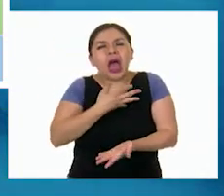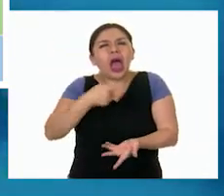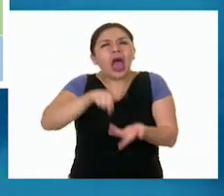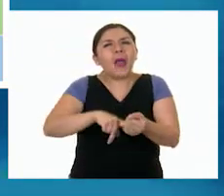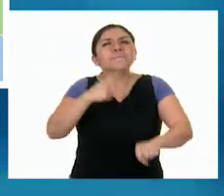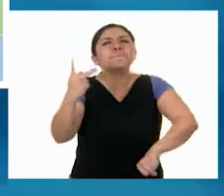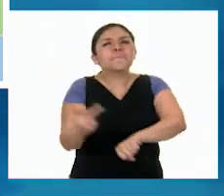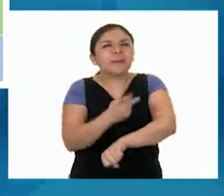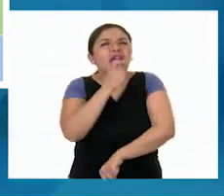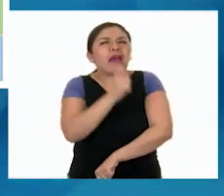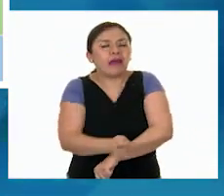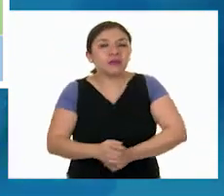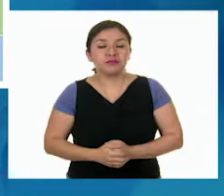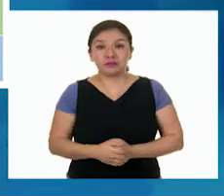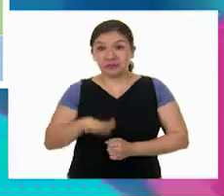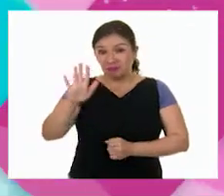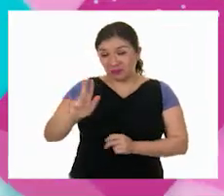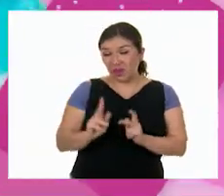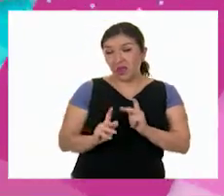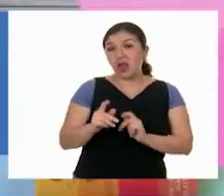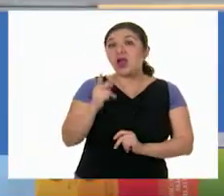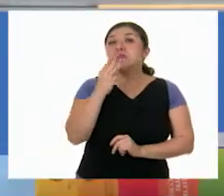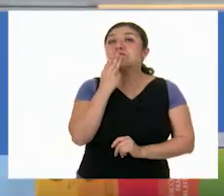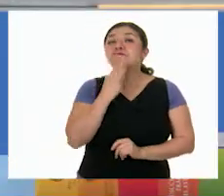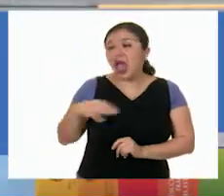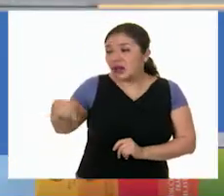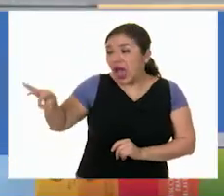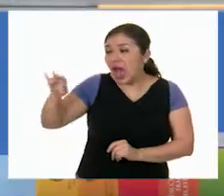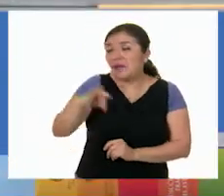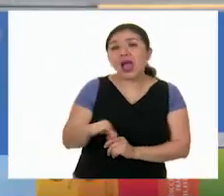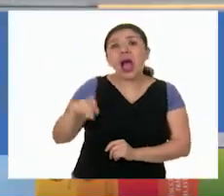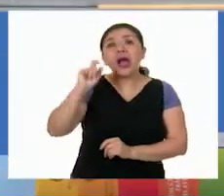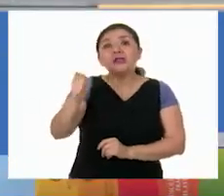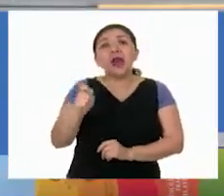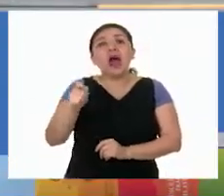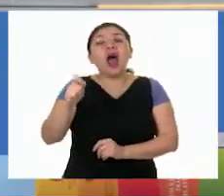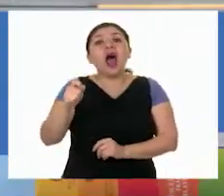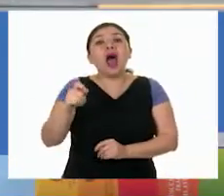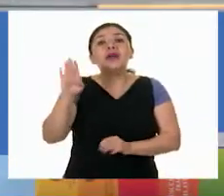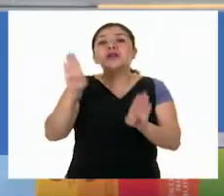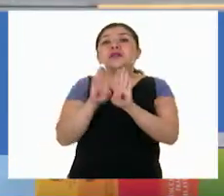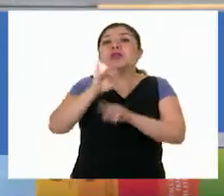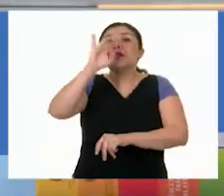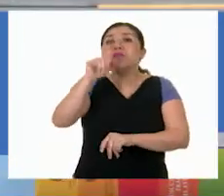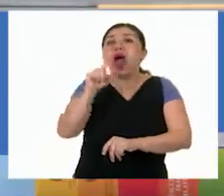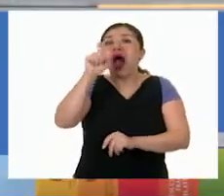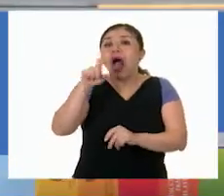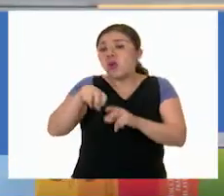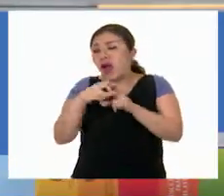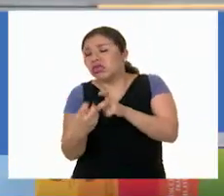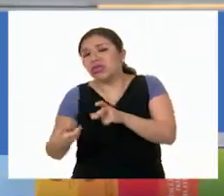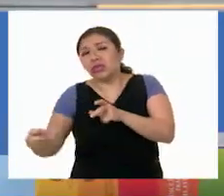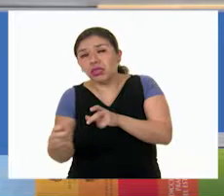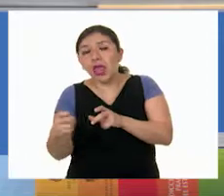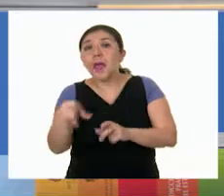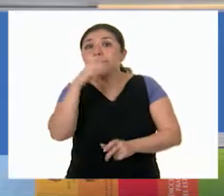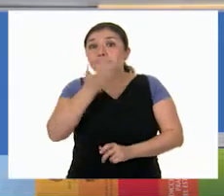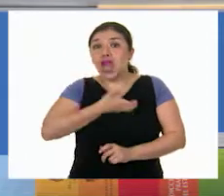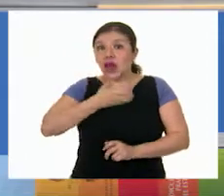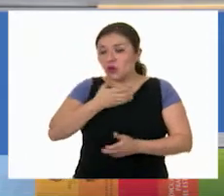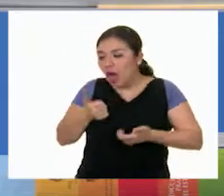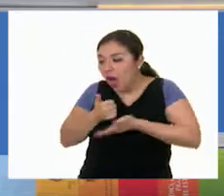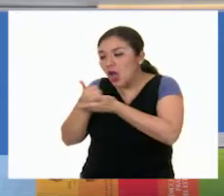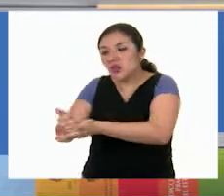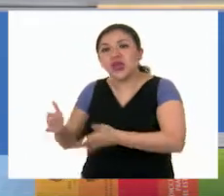pasa? Pues la abejita se va a ahogar y la paloma la salva. Pero después el